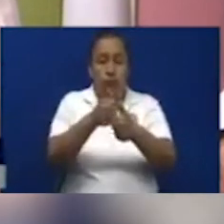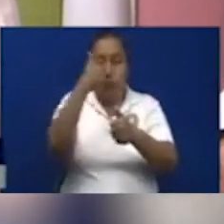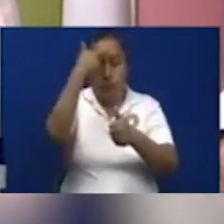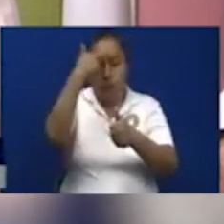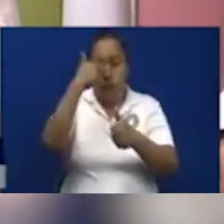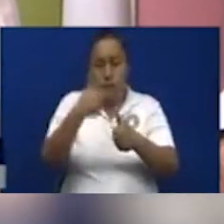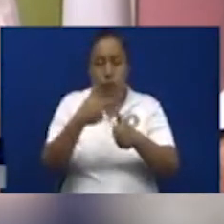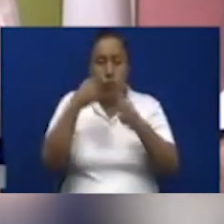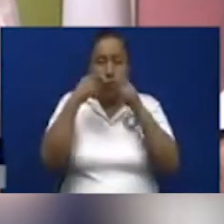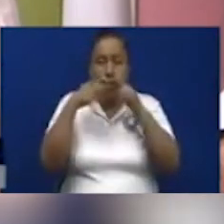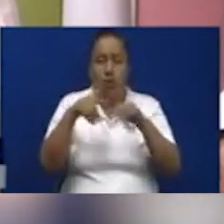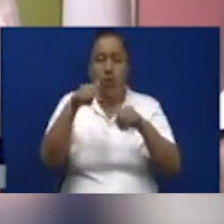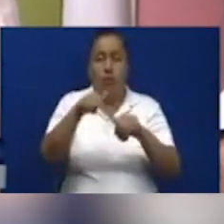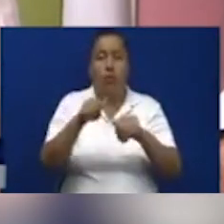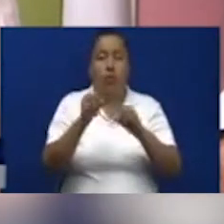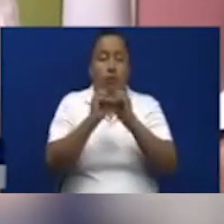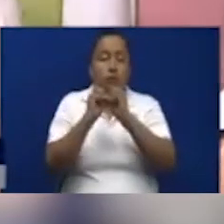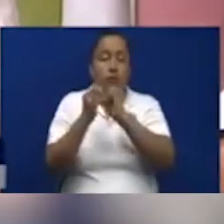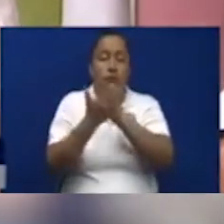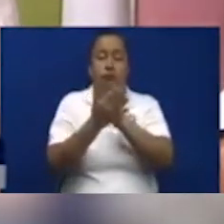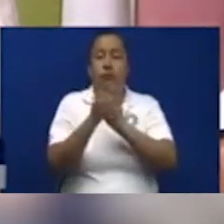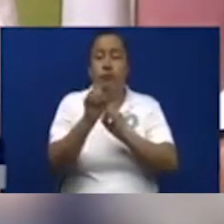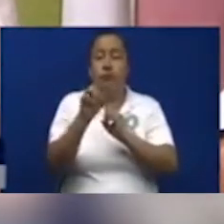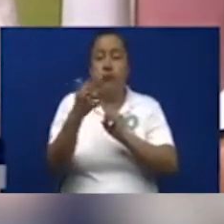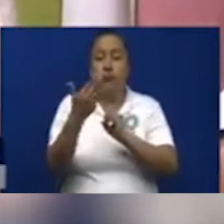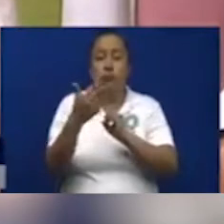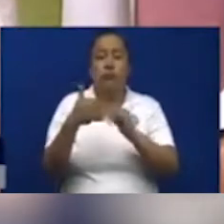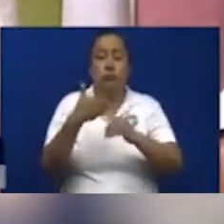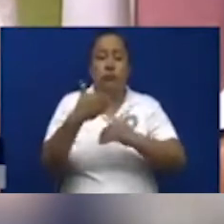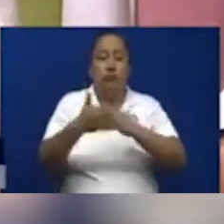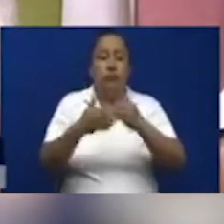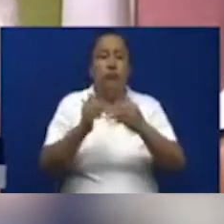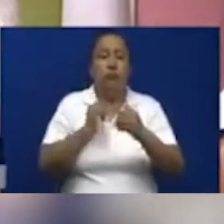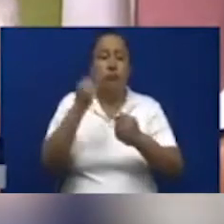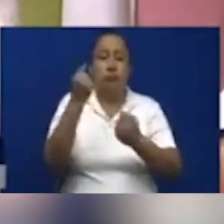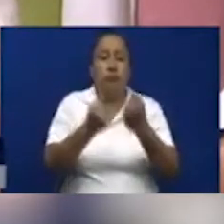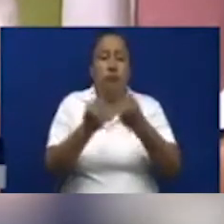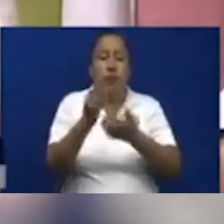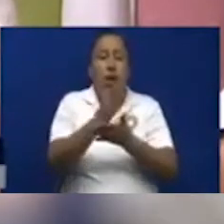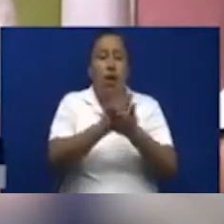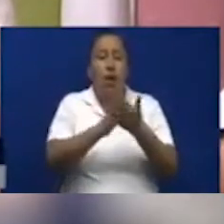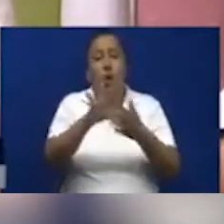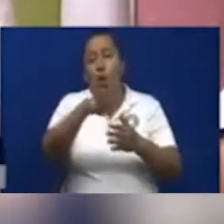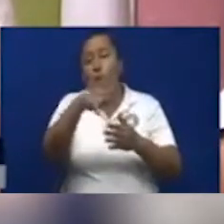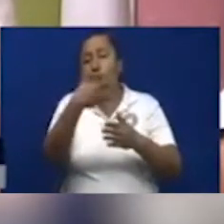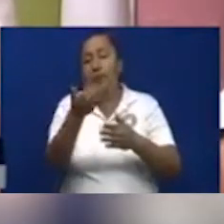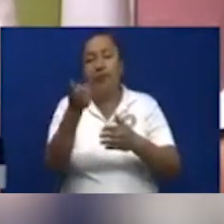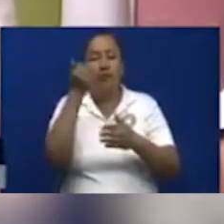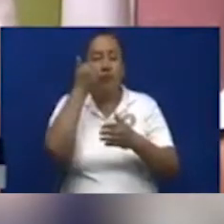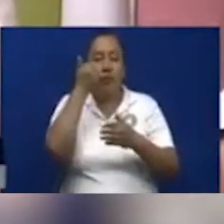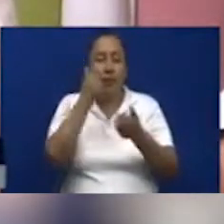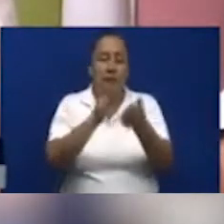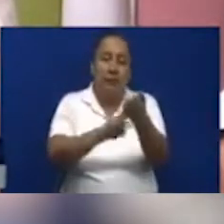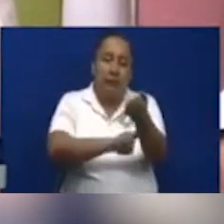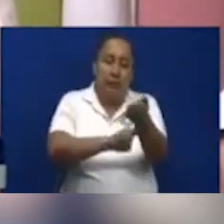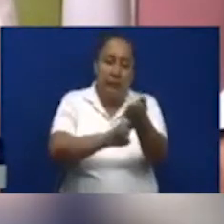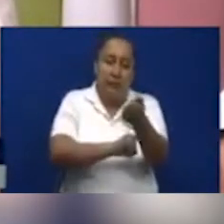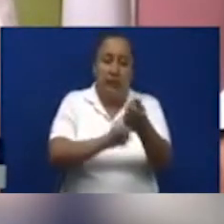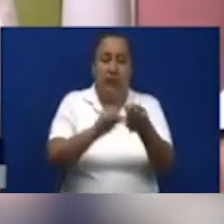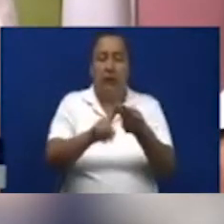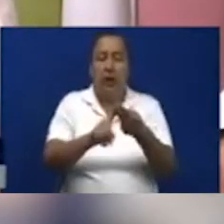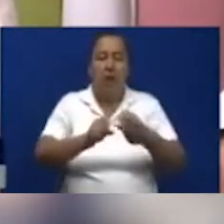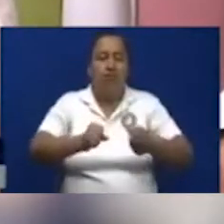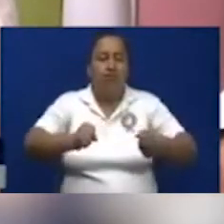y cuidadoso por COVID-19 con frecuencia han tenido padecimientos asociados como diabetes mellitus,